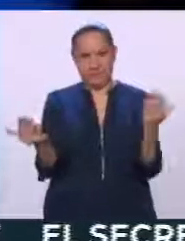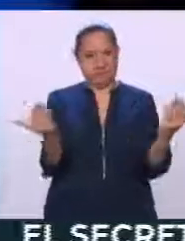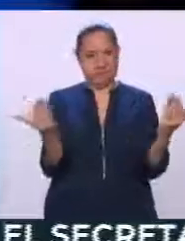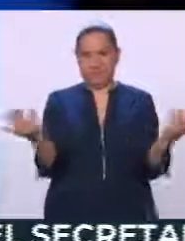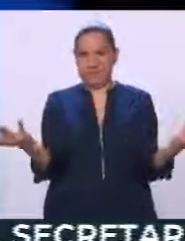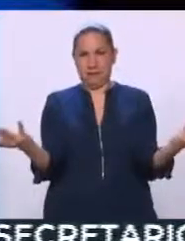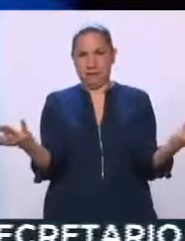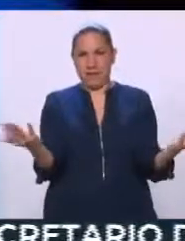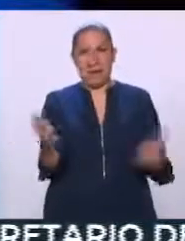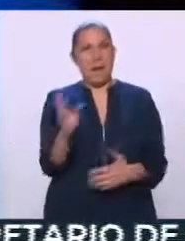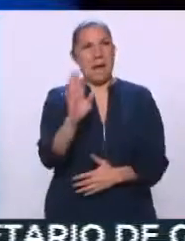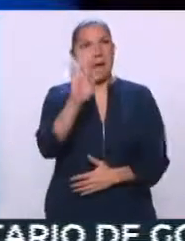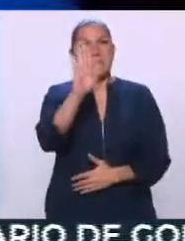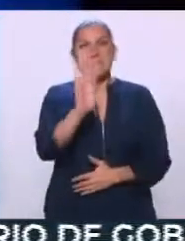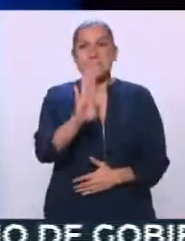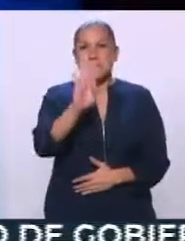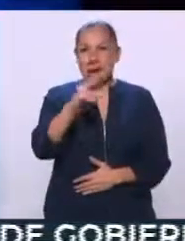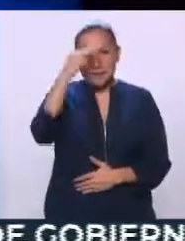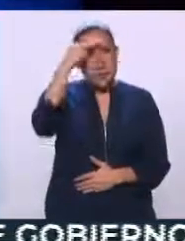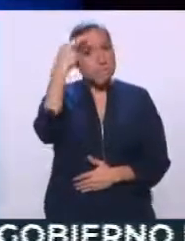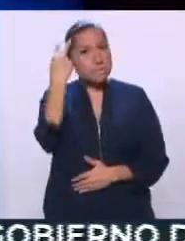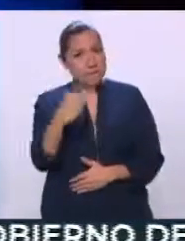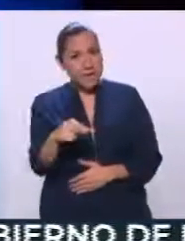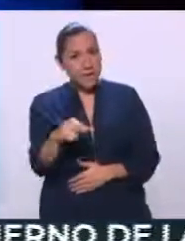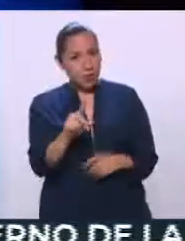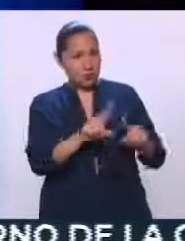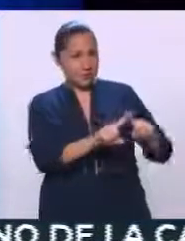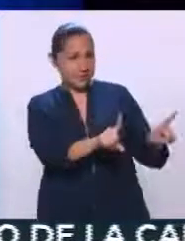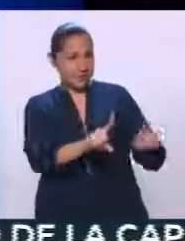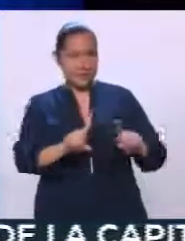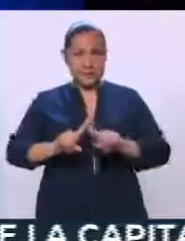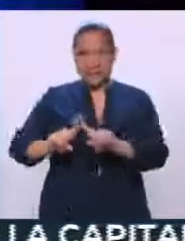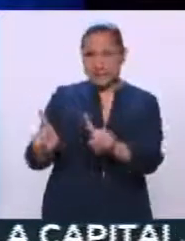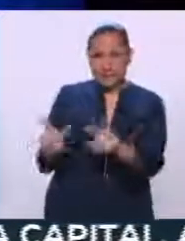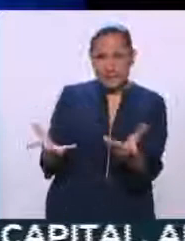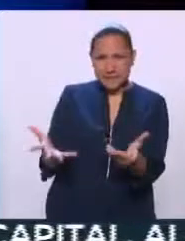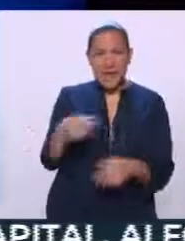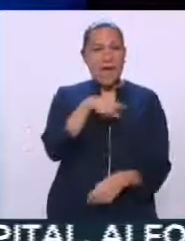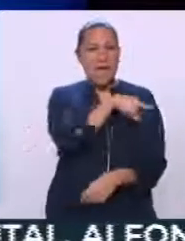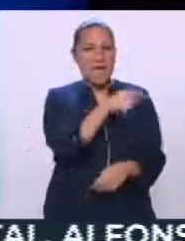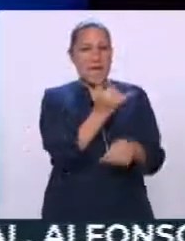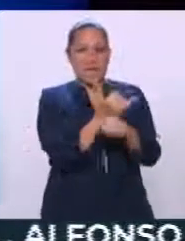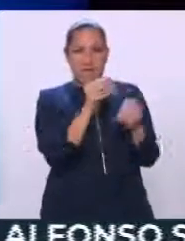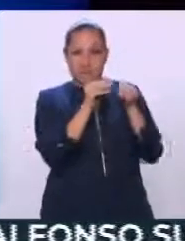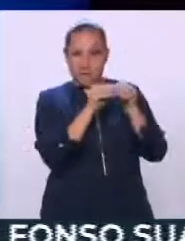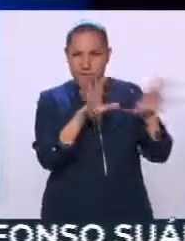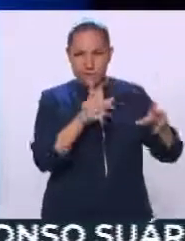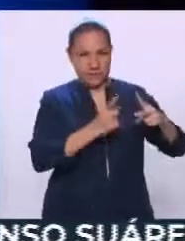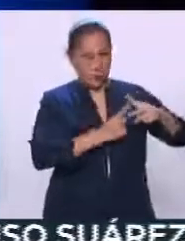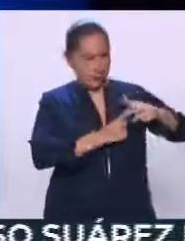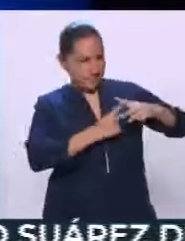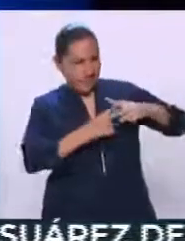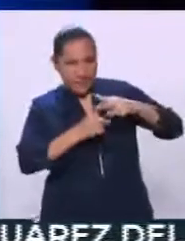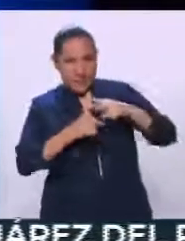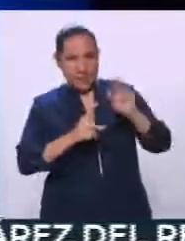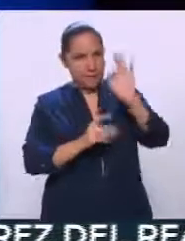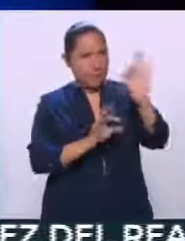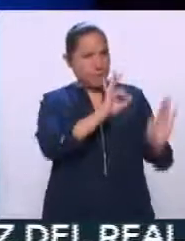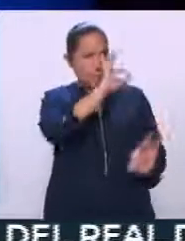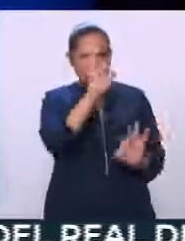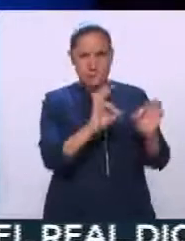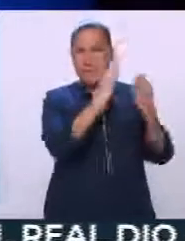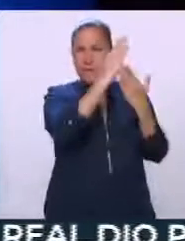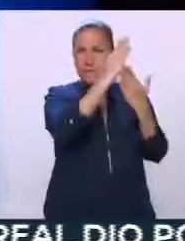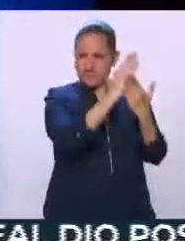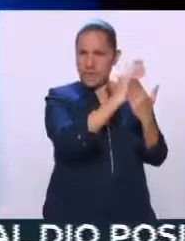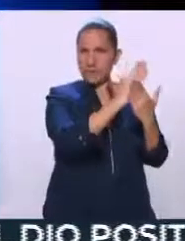pareciera que son dos Méxicos, ¿no? O sea, por un lado se está viendo datos donde hay tendencia a la baja en el